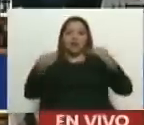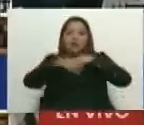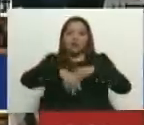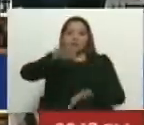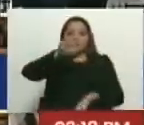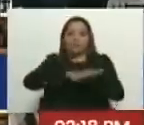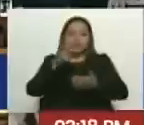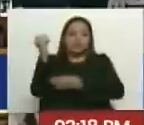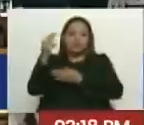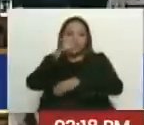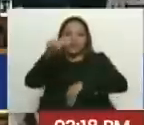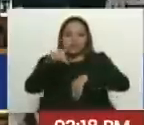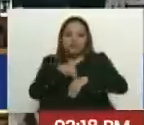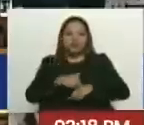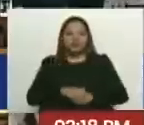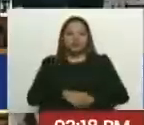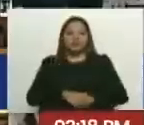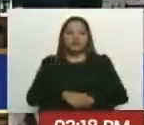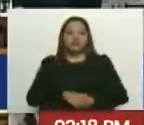aprobado en la Asamblea Nacional.